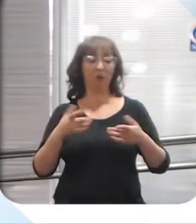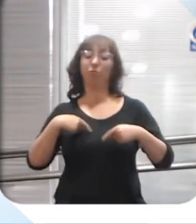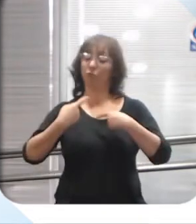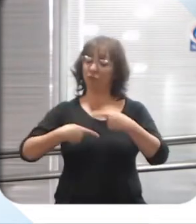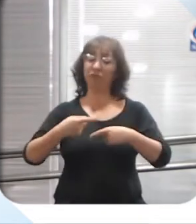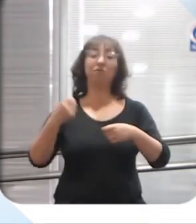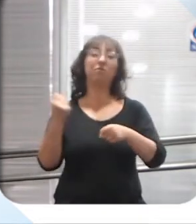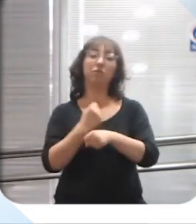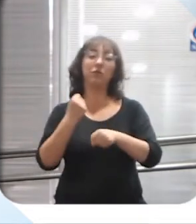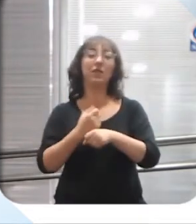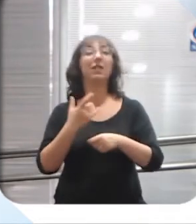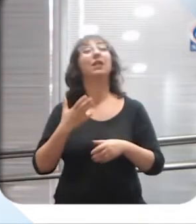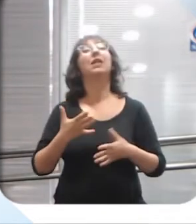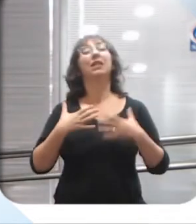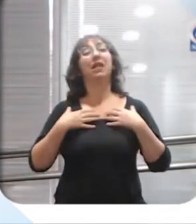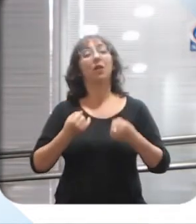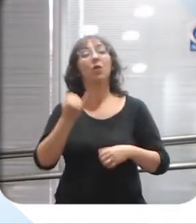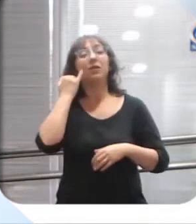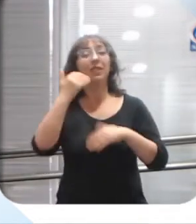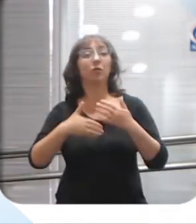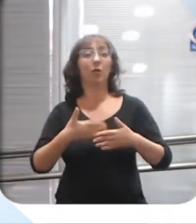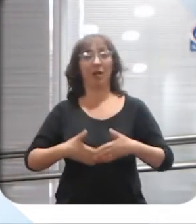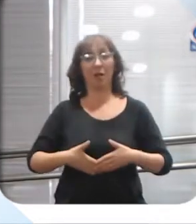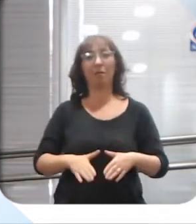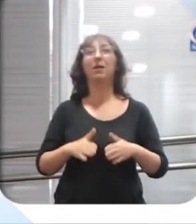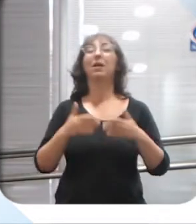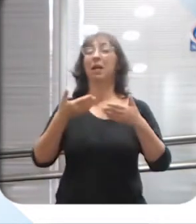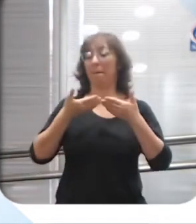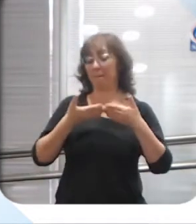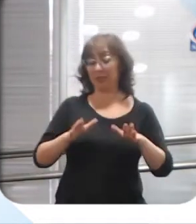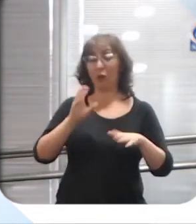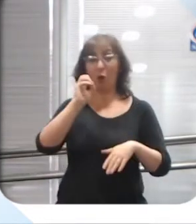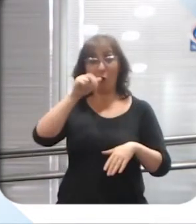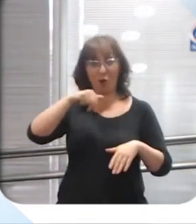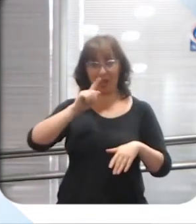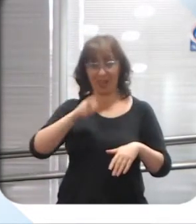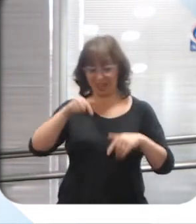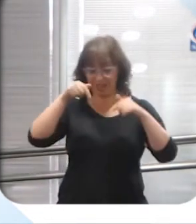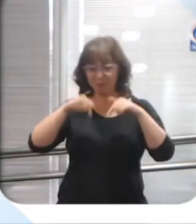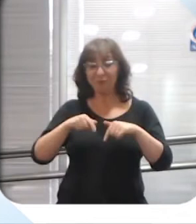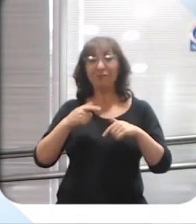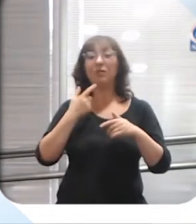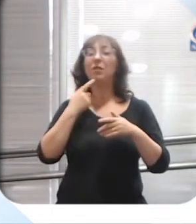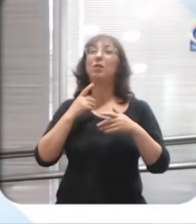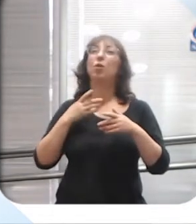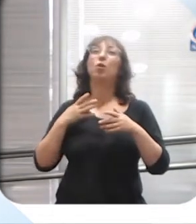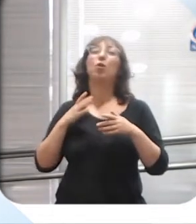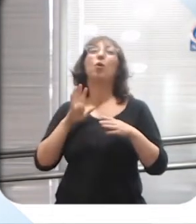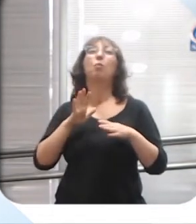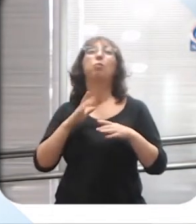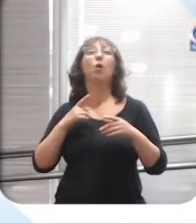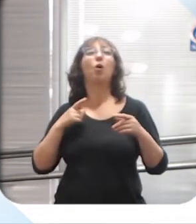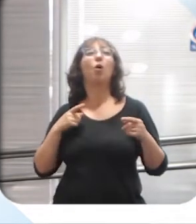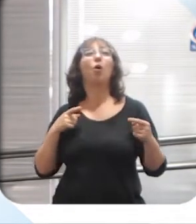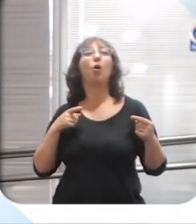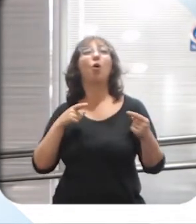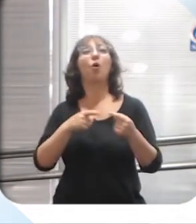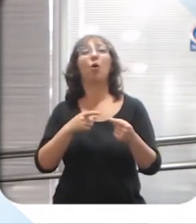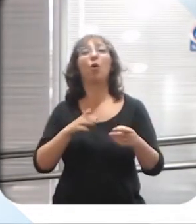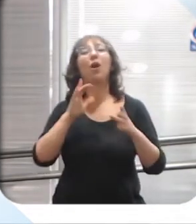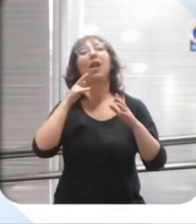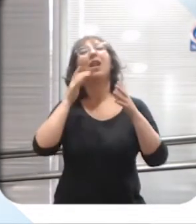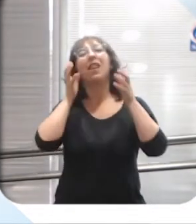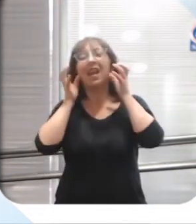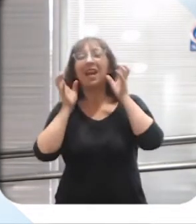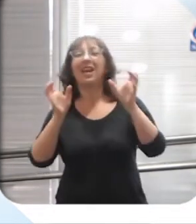Trabajando en todo lo que tiene que ver salud sexual y reproductiva, si bien empezó esta ONG luchando en contra del aborto provocado en condiciones de